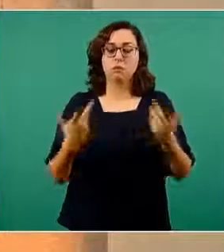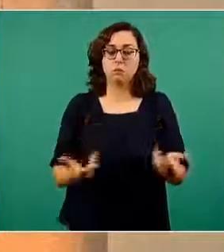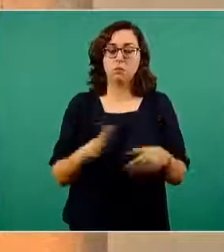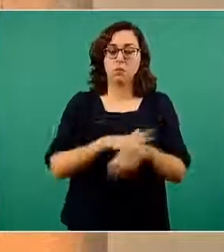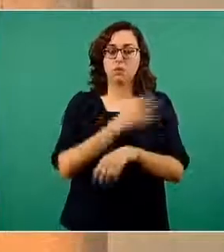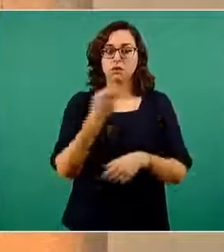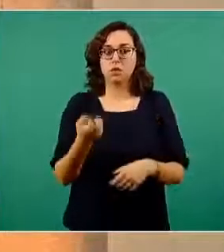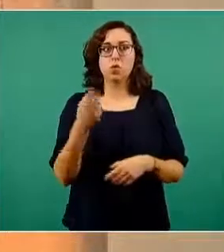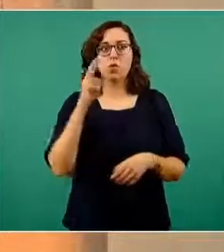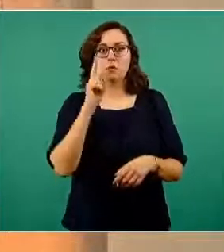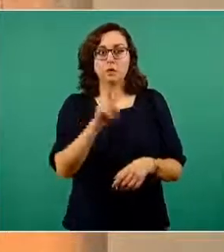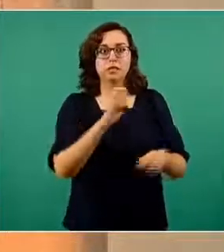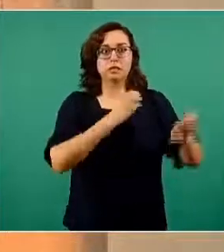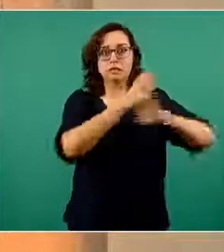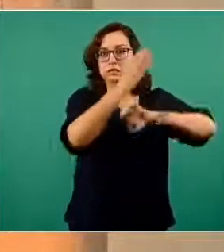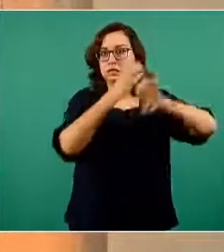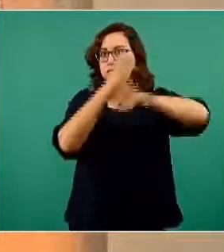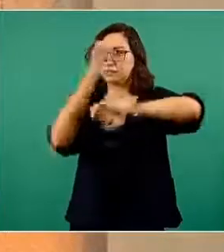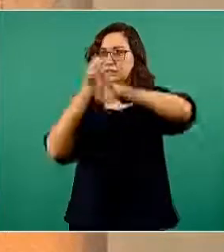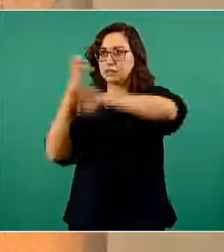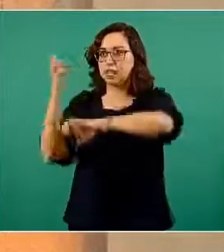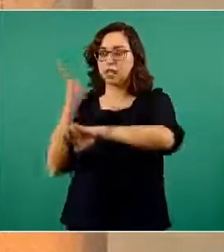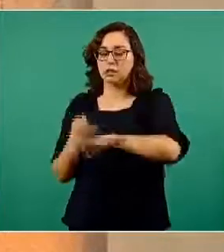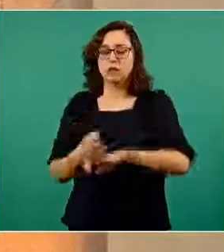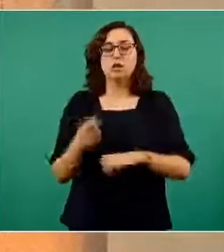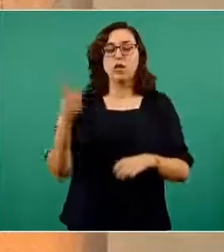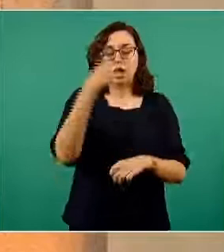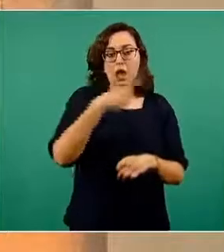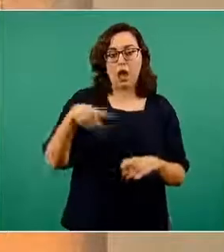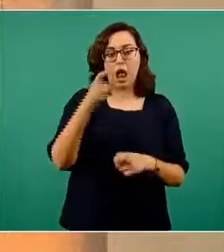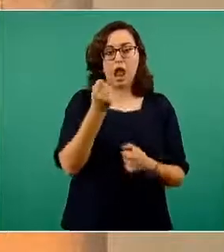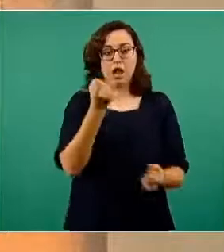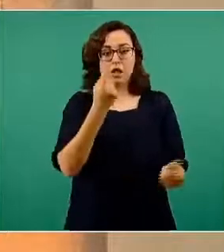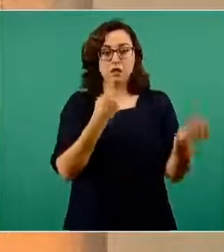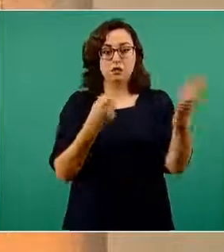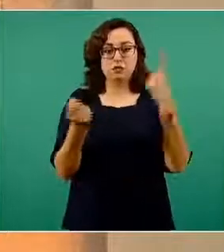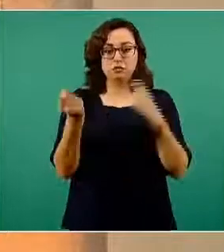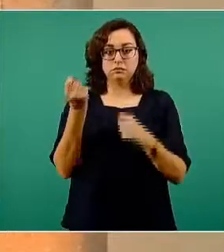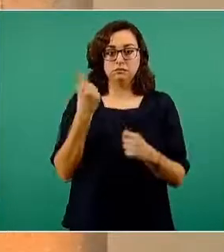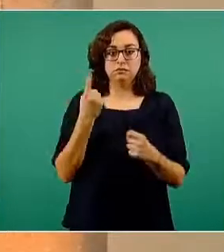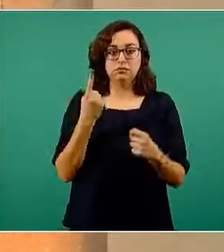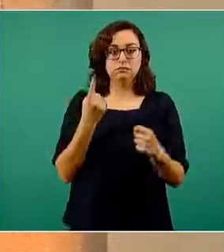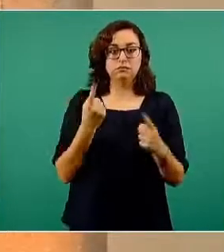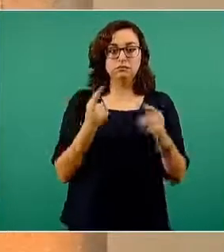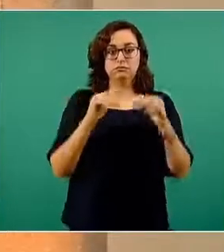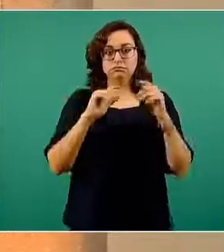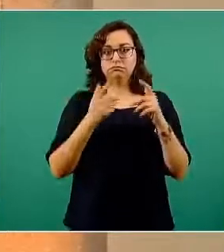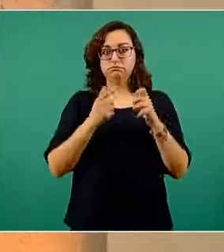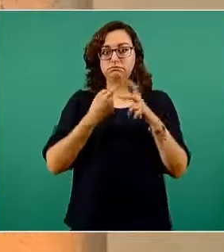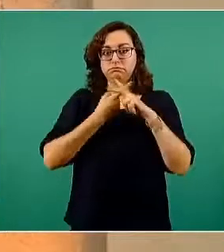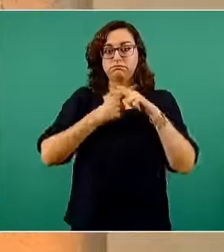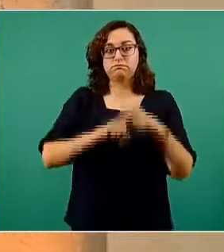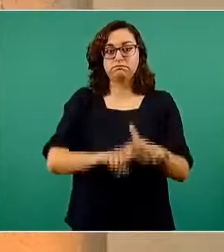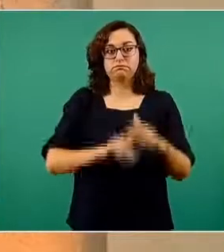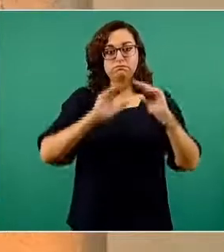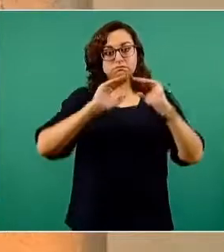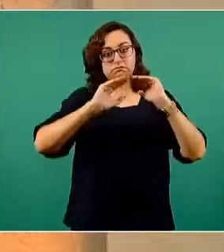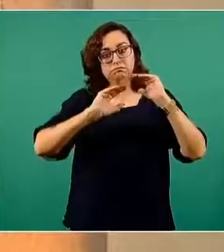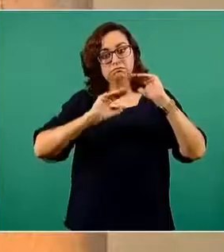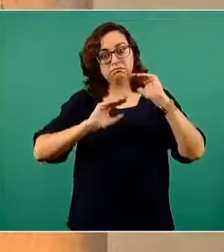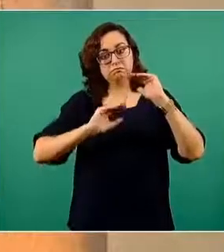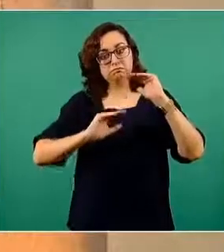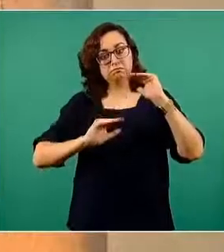las entidades federativas, sobre todo aquellas que de manera temprana empezaron a alcanzar niveles bajos de transmisión